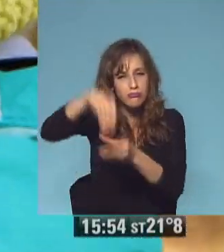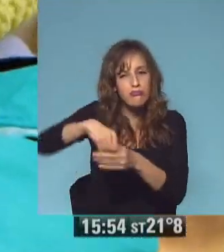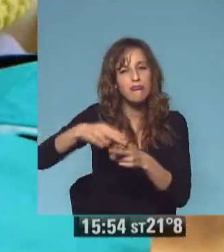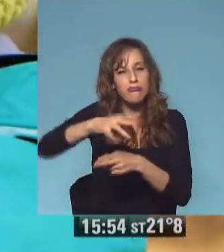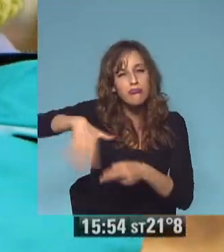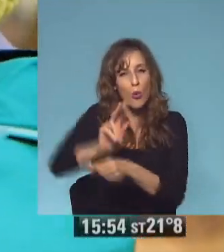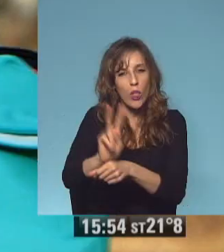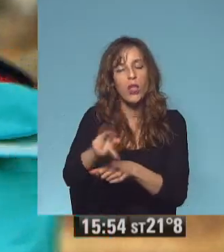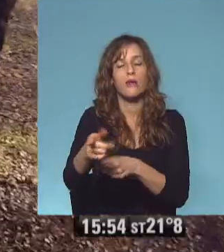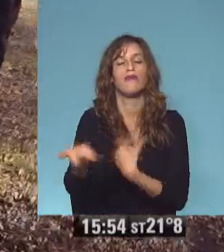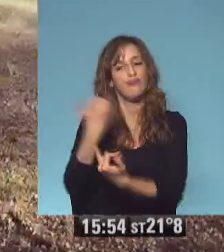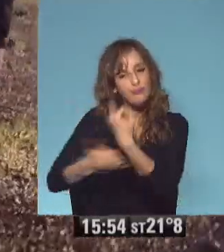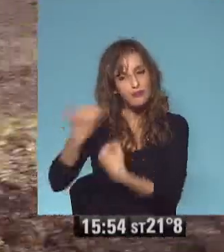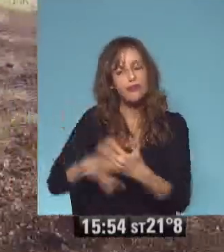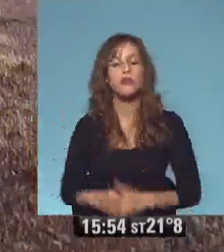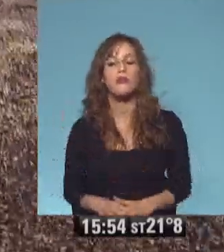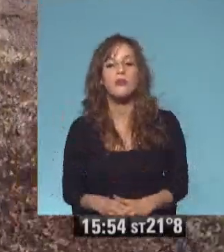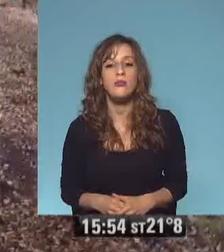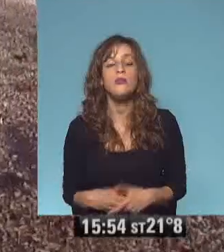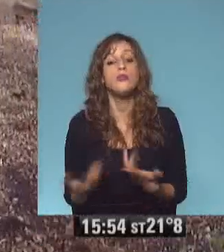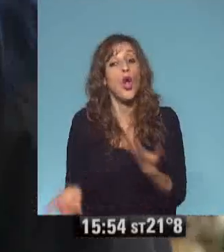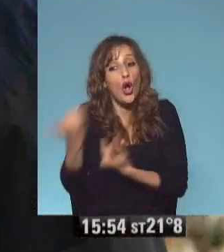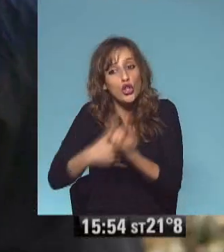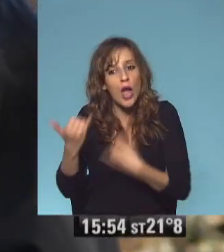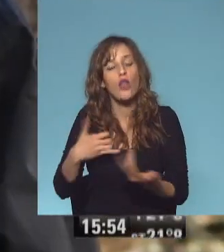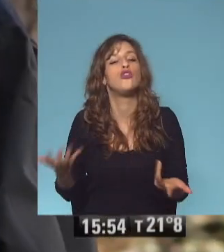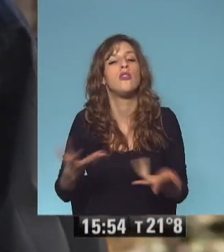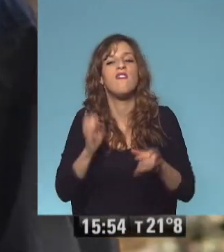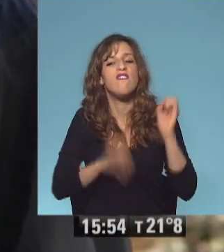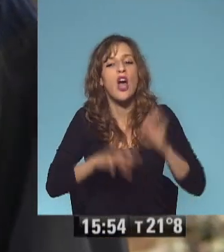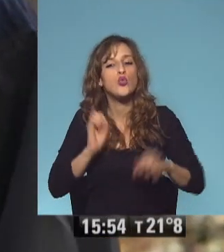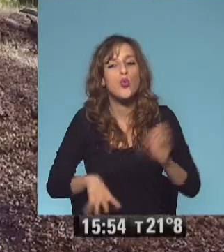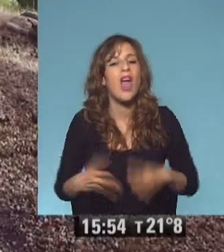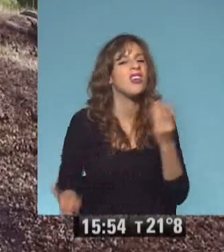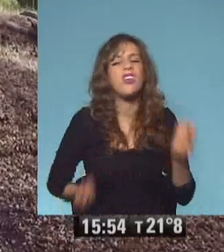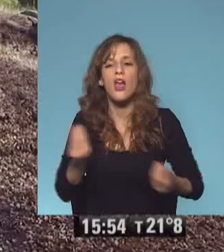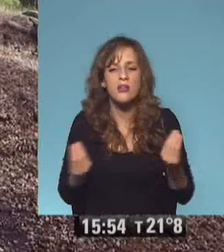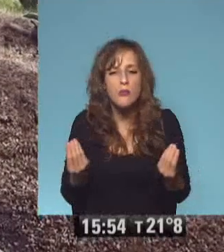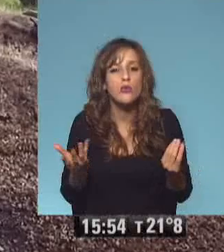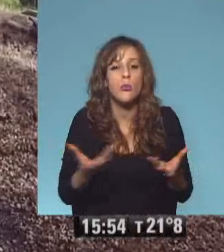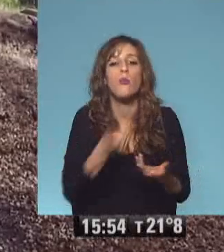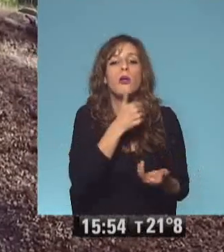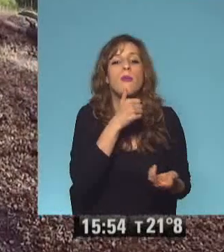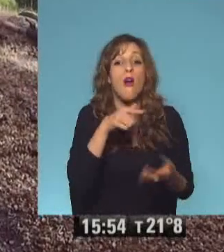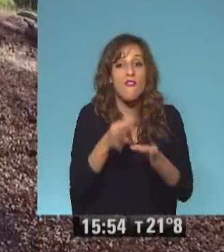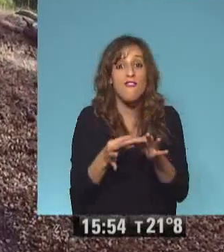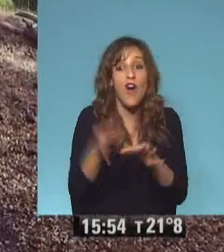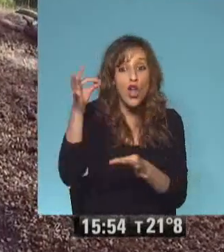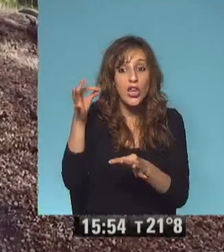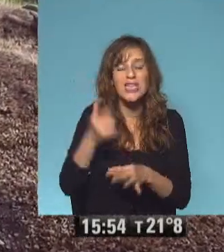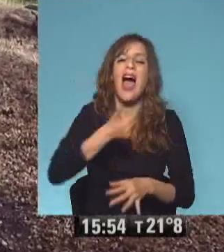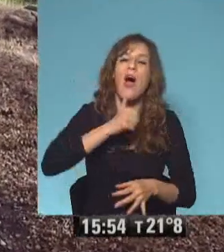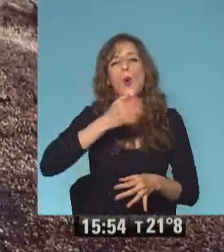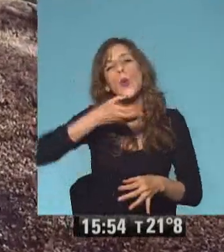a pasar una tarde a la naturaleza? Luciano, contanos ¿Qué hacemos con la basura? Esto Tomamos agua, tomamos jugo Esto, cuando lo